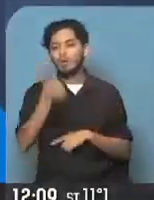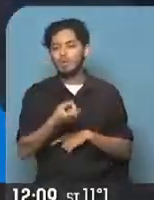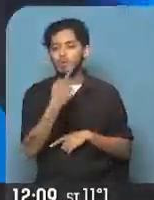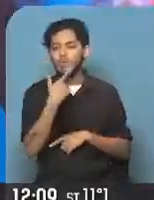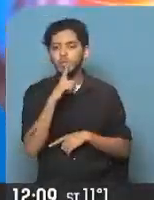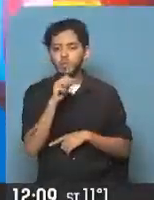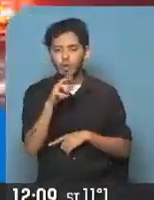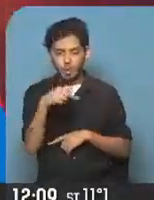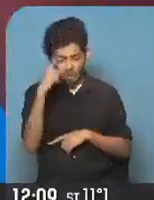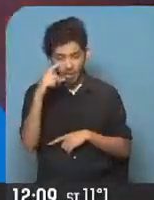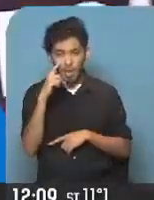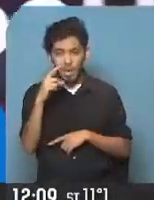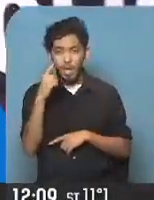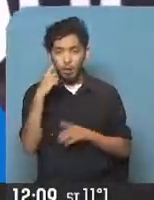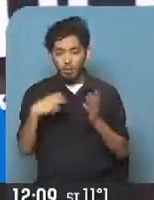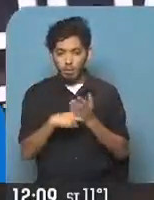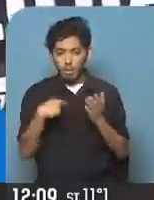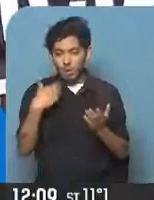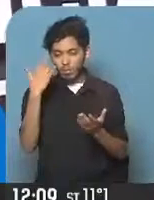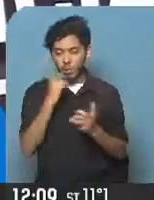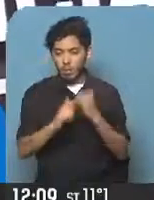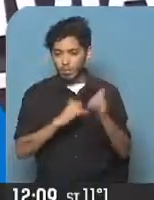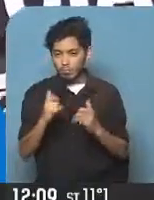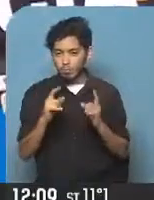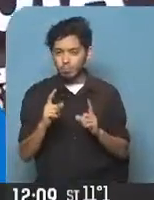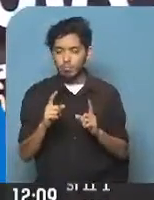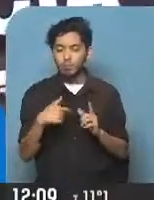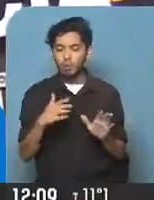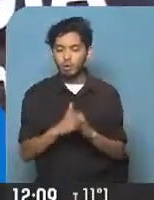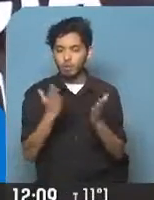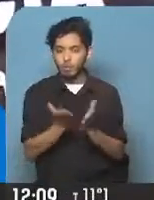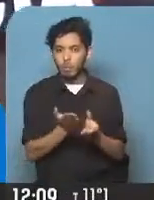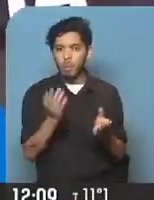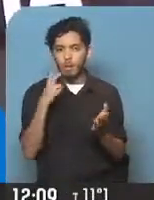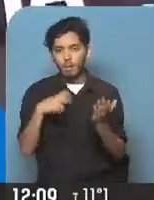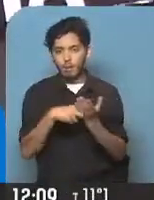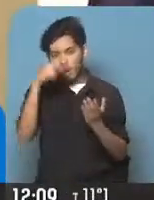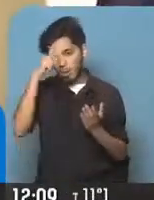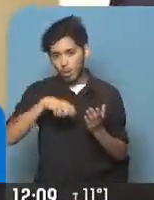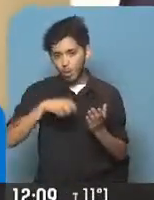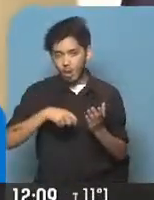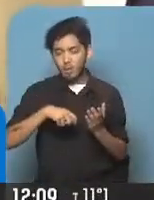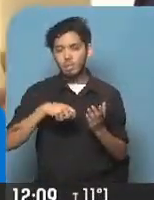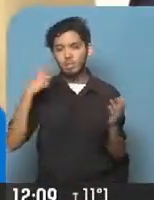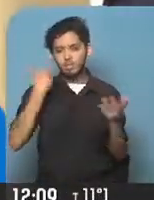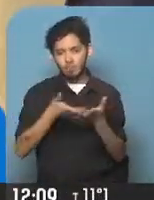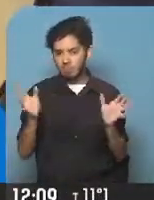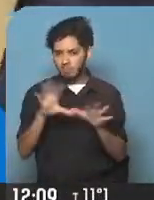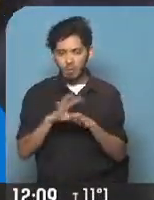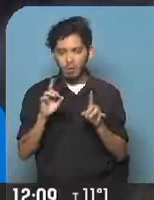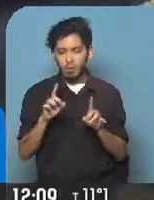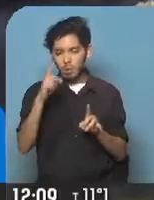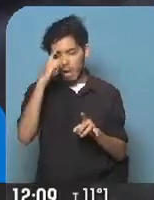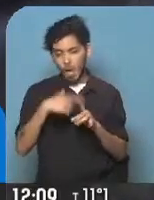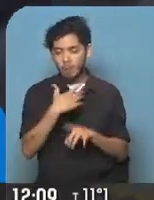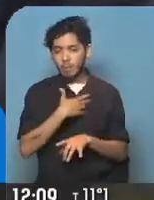Stornelli leyó ante los detenidos, se dejó entrever que tanto el fiscal como el juez Claudio Bonadío consideran que los